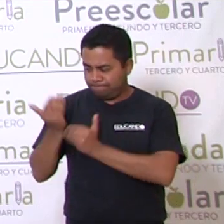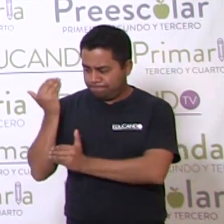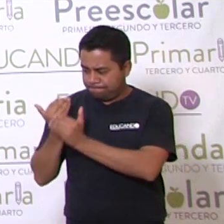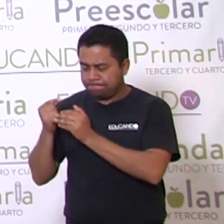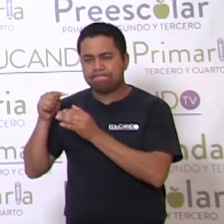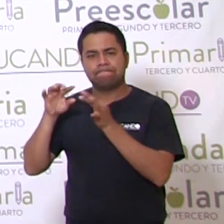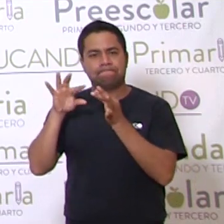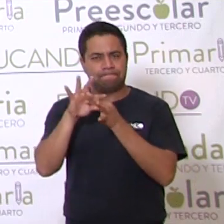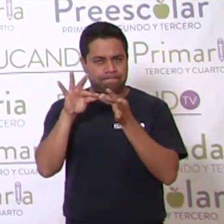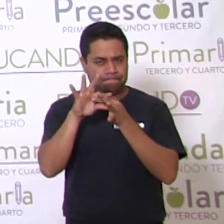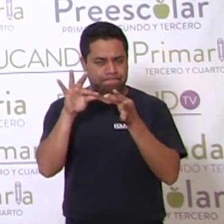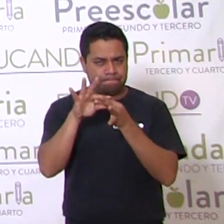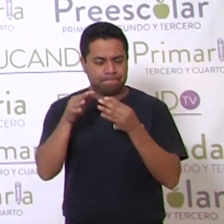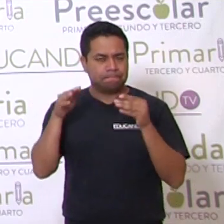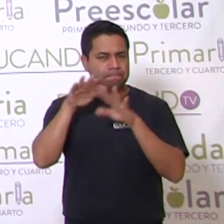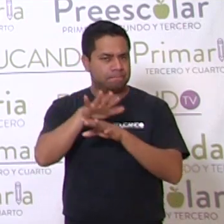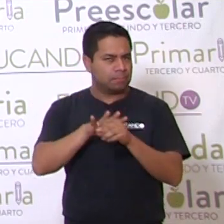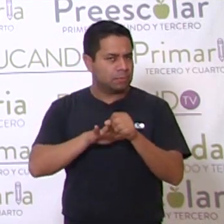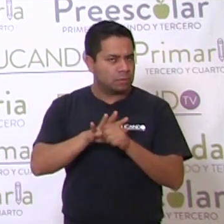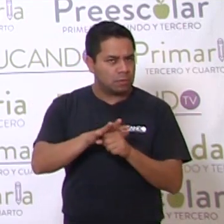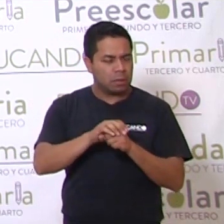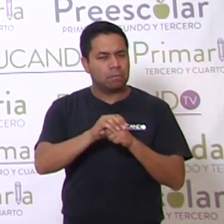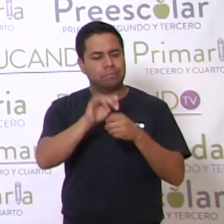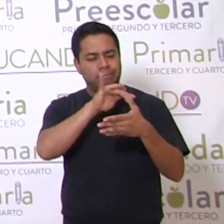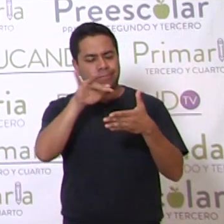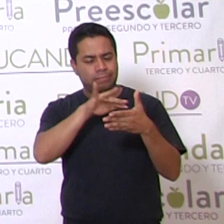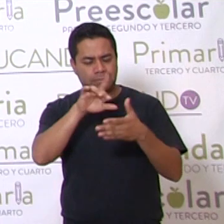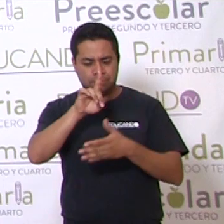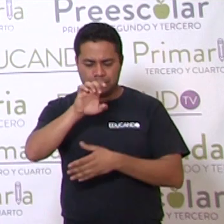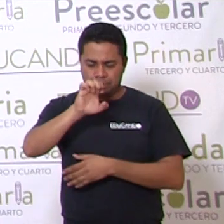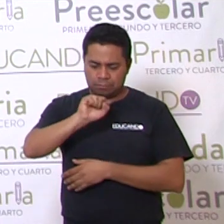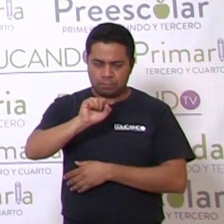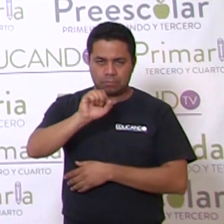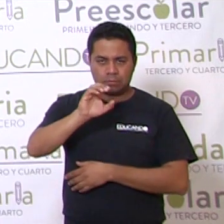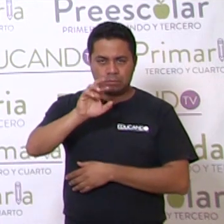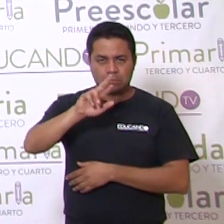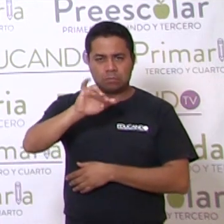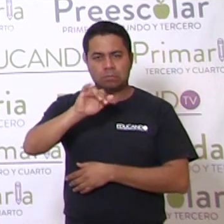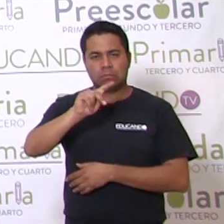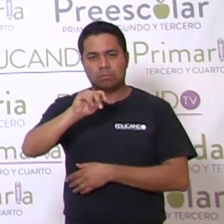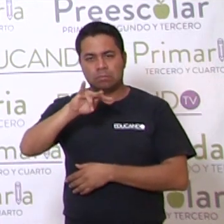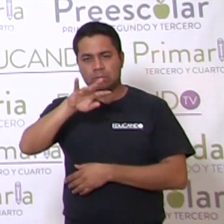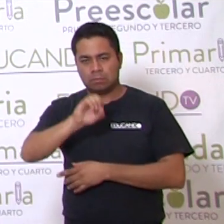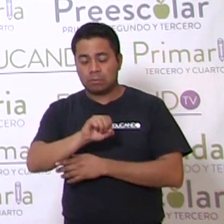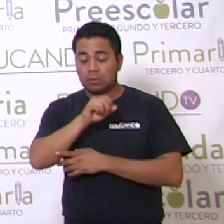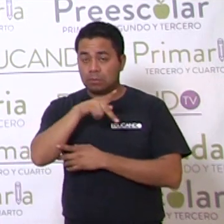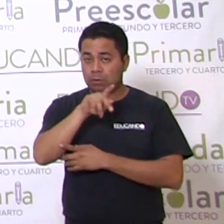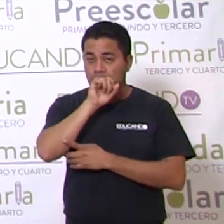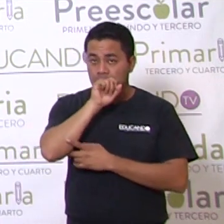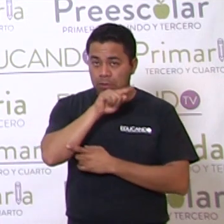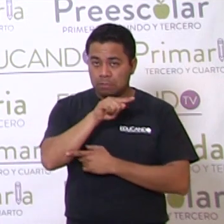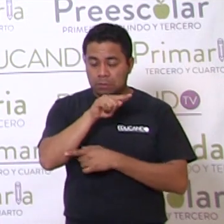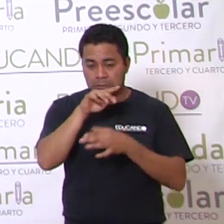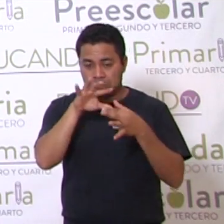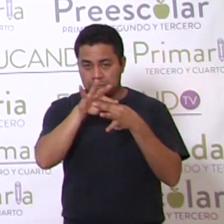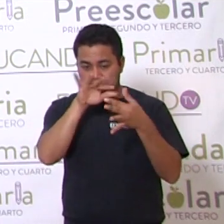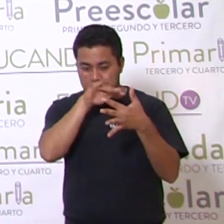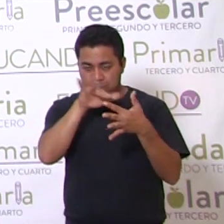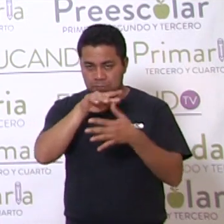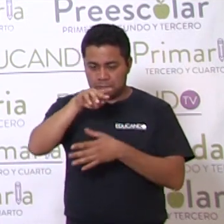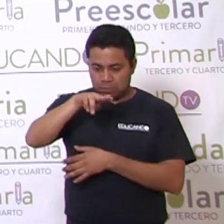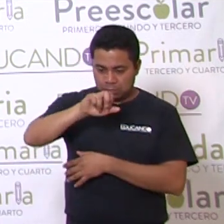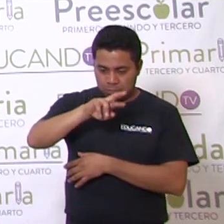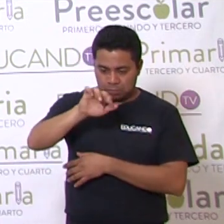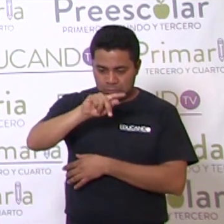hemos hablado todo lo relacionado con lo que es el texto descriptivo, pero también hablamos de lo que es el texto narrativo.